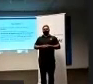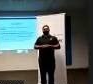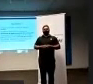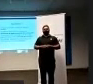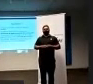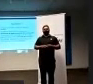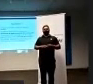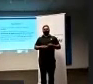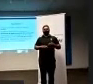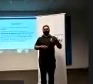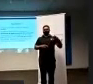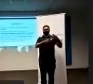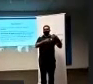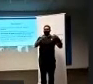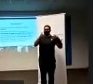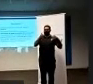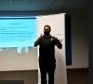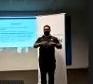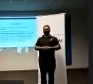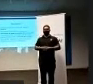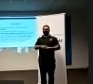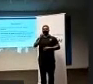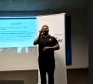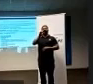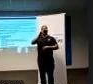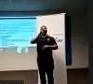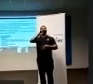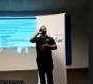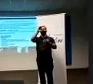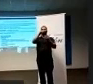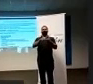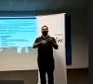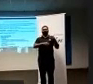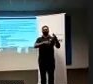última plataforma, la vacuna Moderna. Siguiente, por favor.